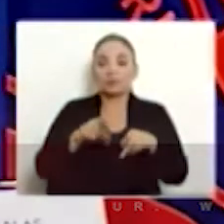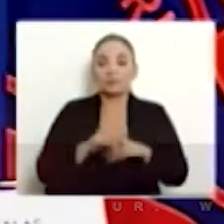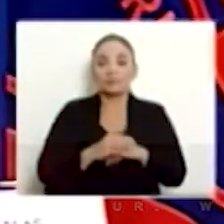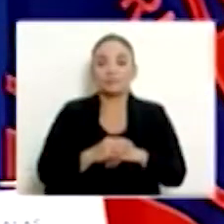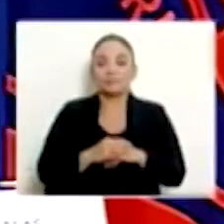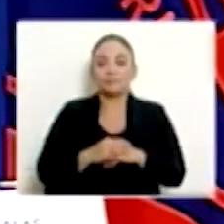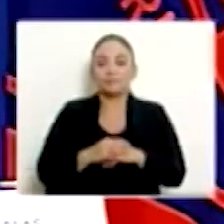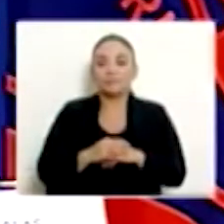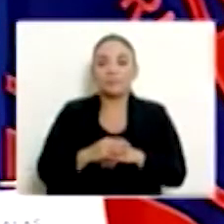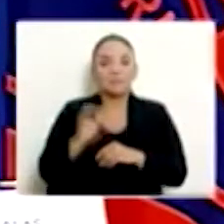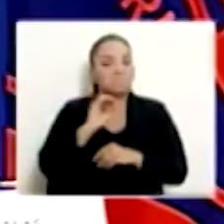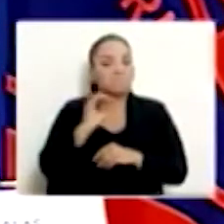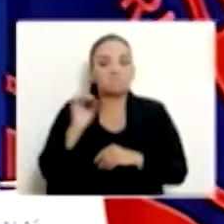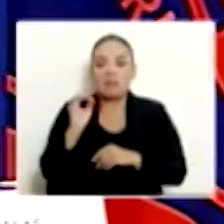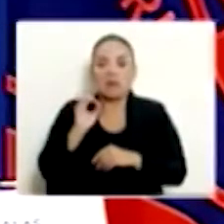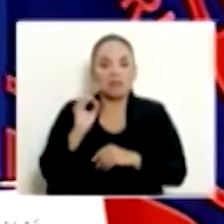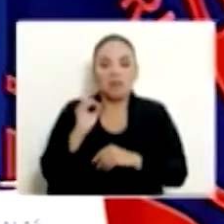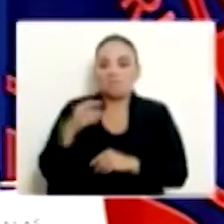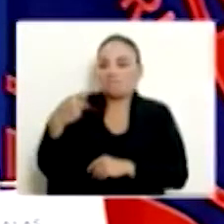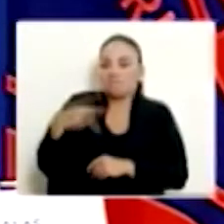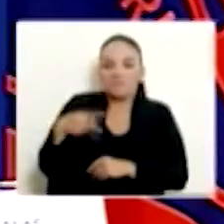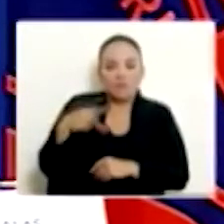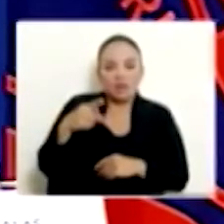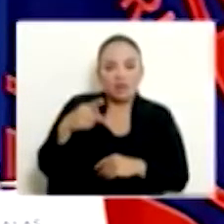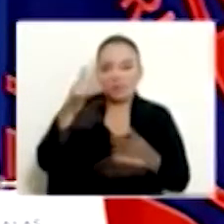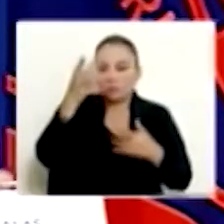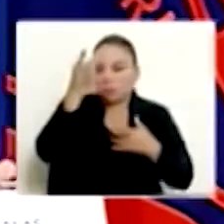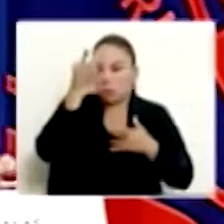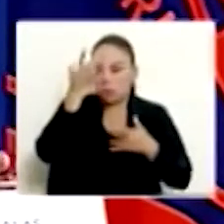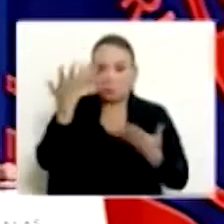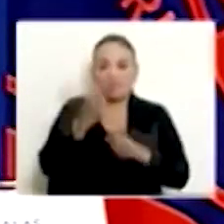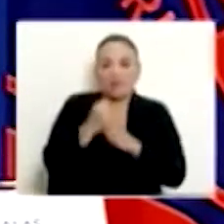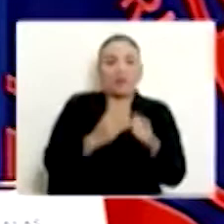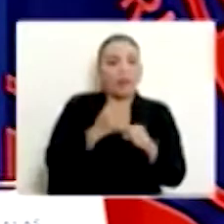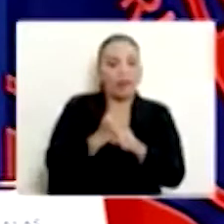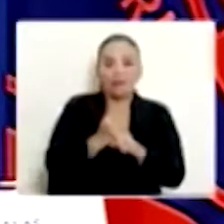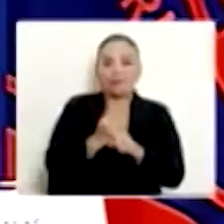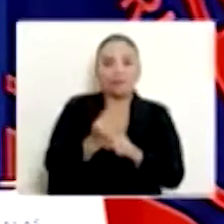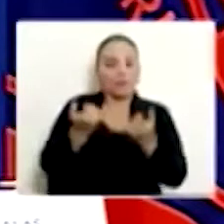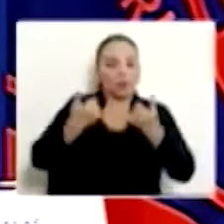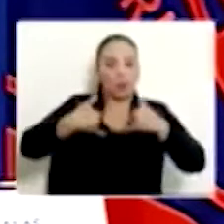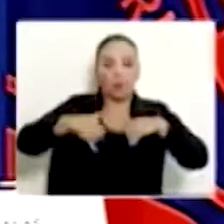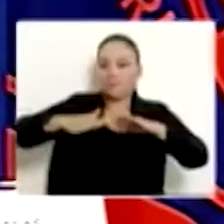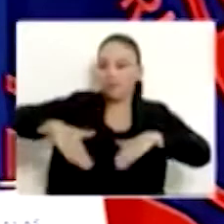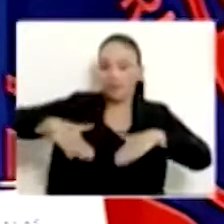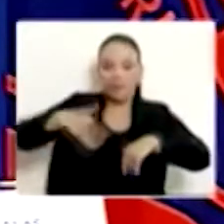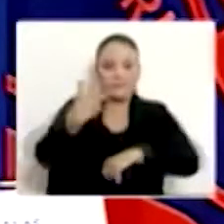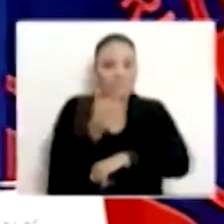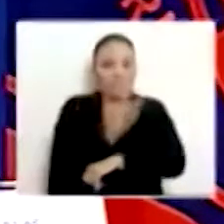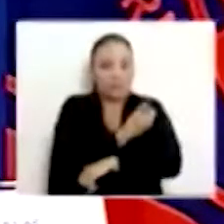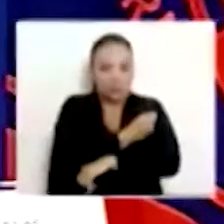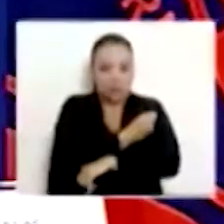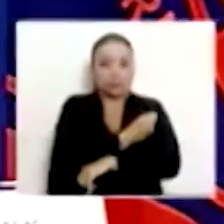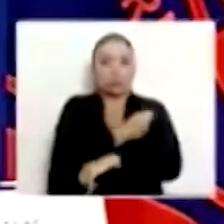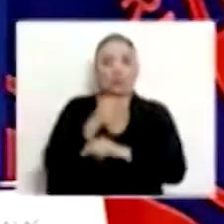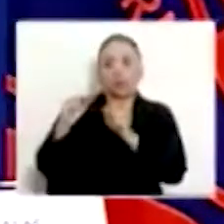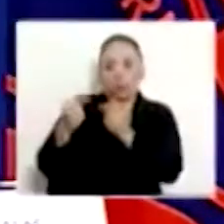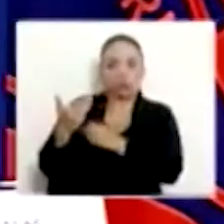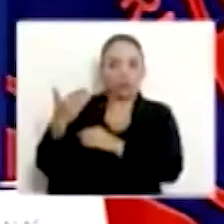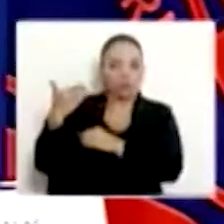que no tenga un factor de riesgo de fondo en las ciudades que obviamente no se han venido vacunando en los grupos anteriores